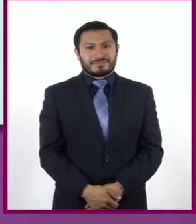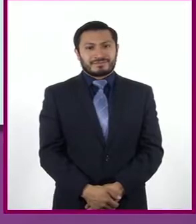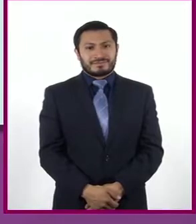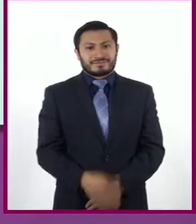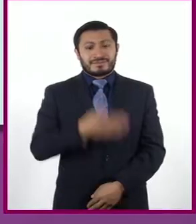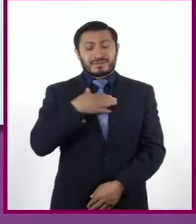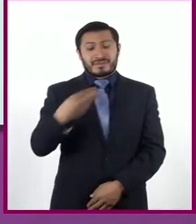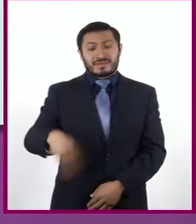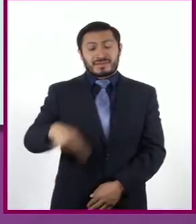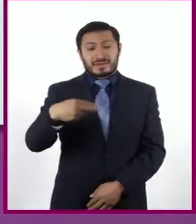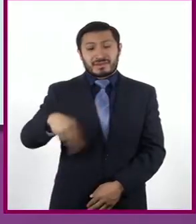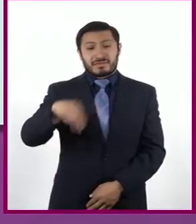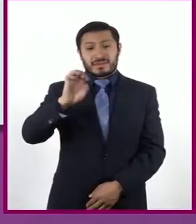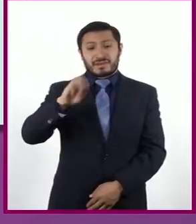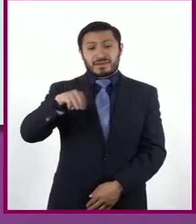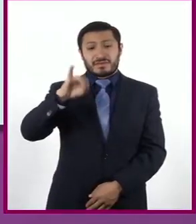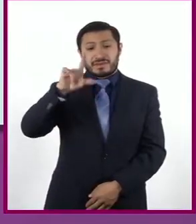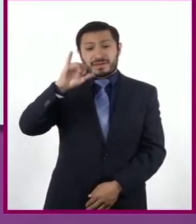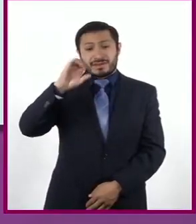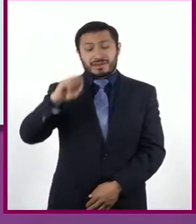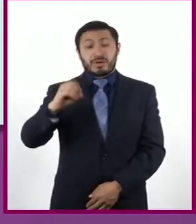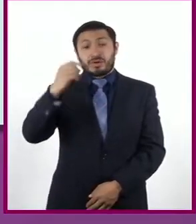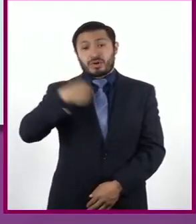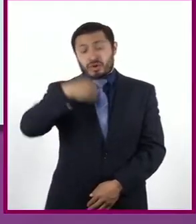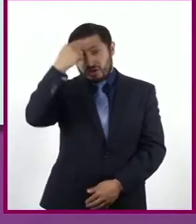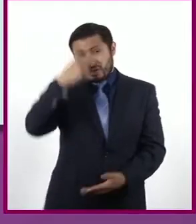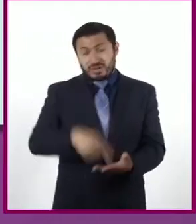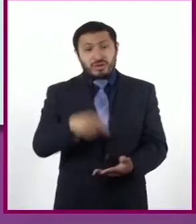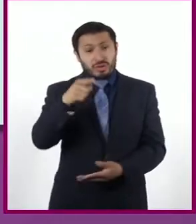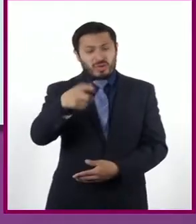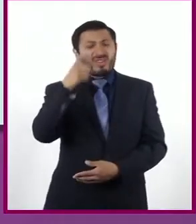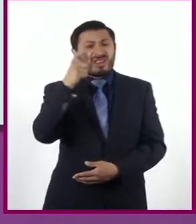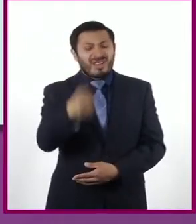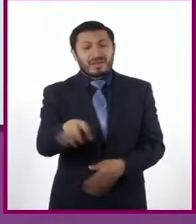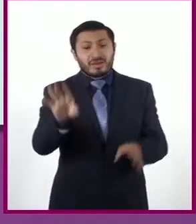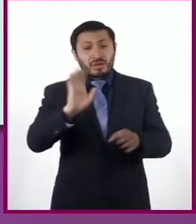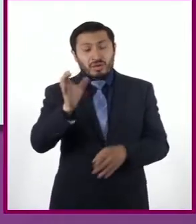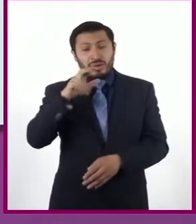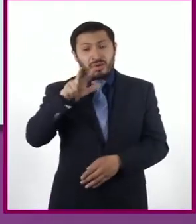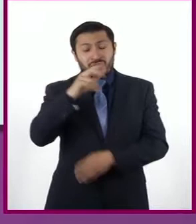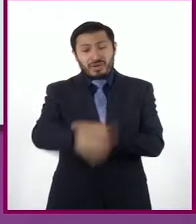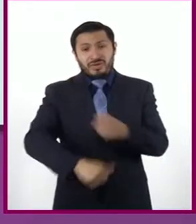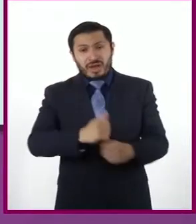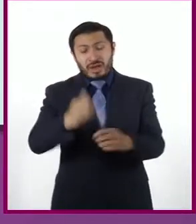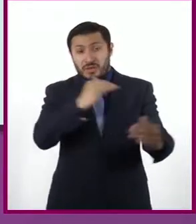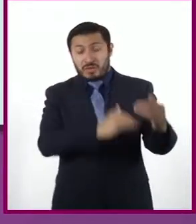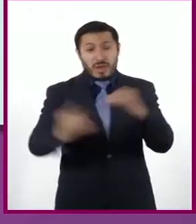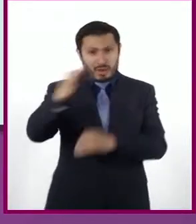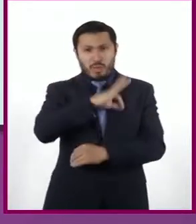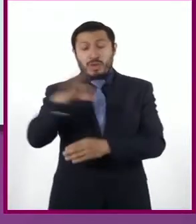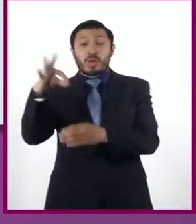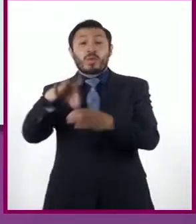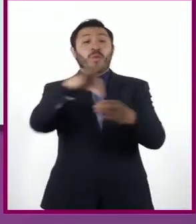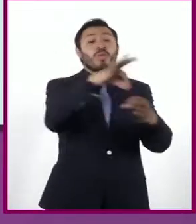Me llamo Emilio. Yo pienso que eres ciudadano cuando cumples 18 años y puedas votar para elegir a los gobernantes.